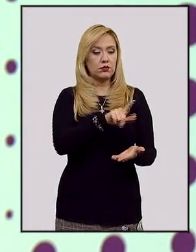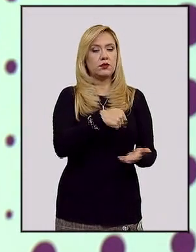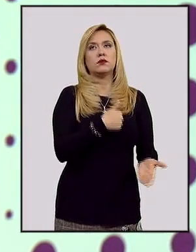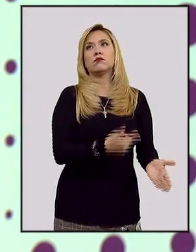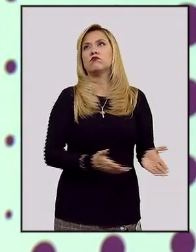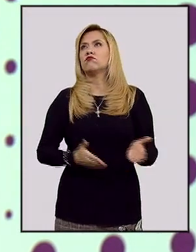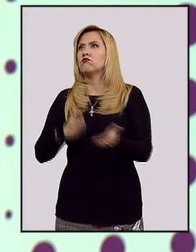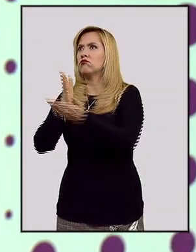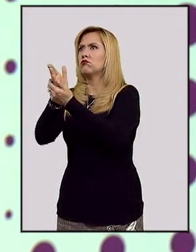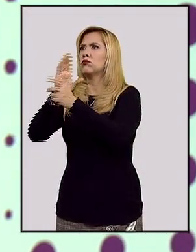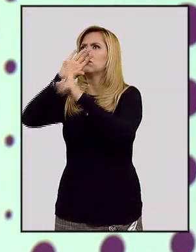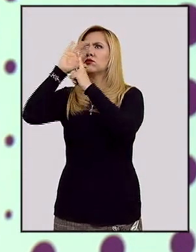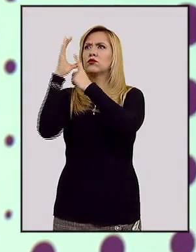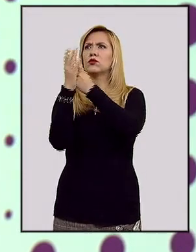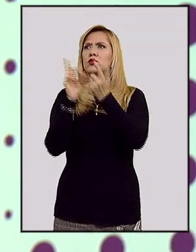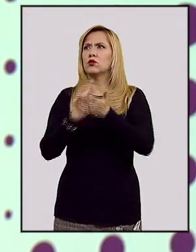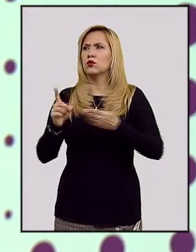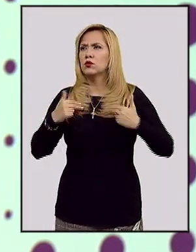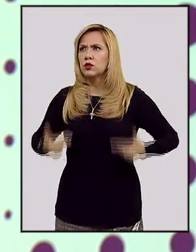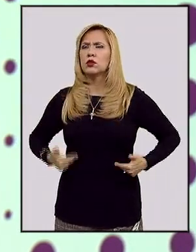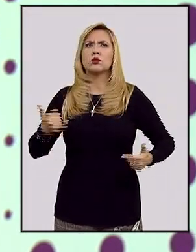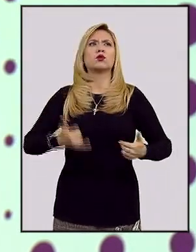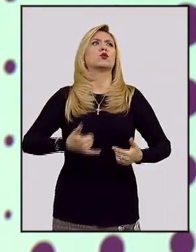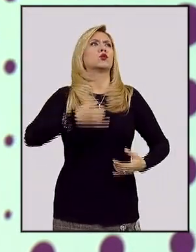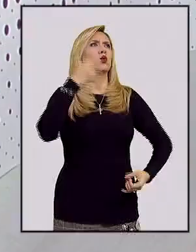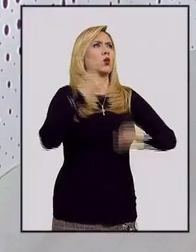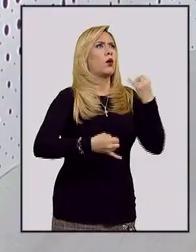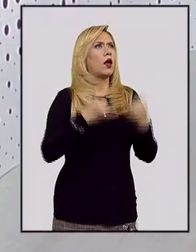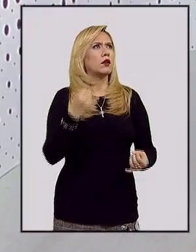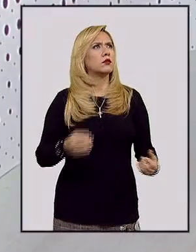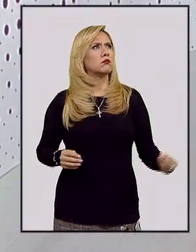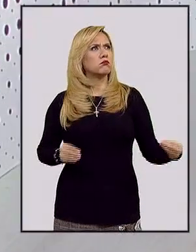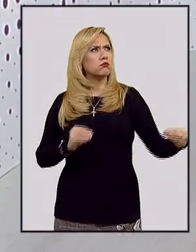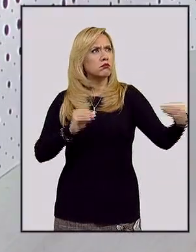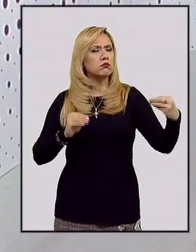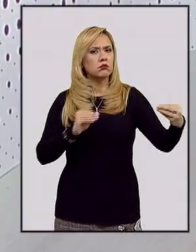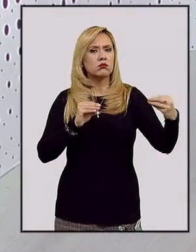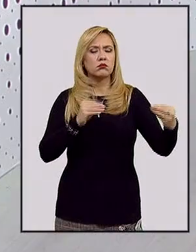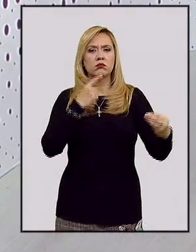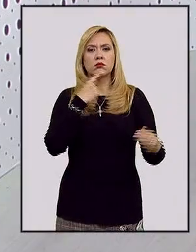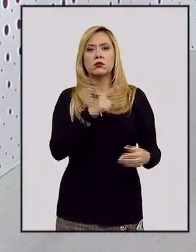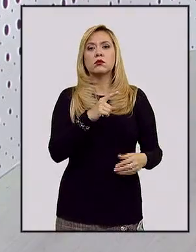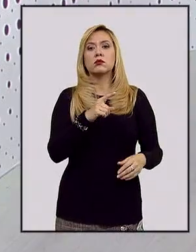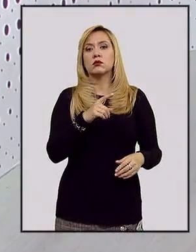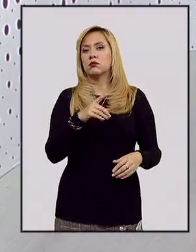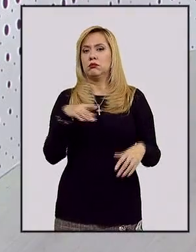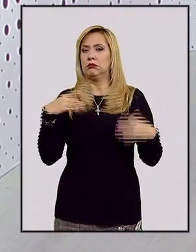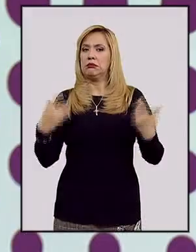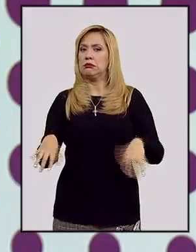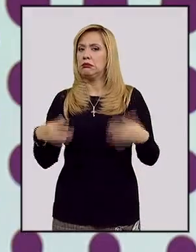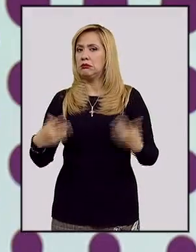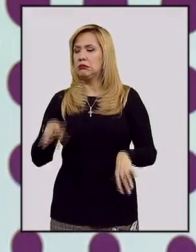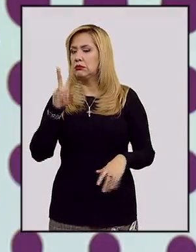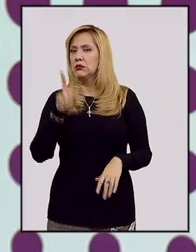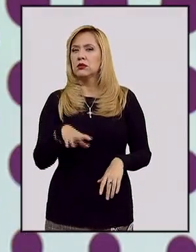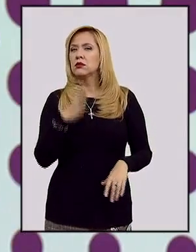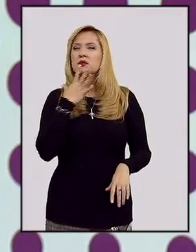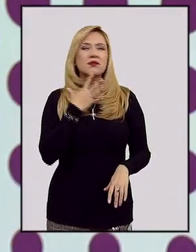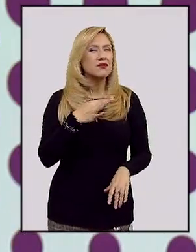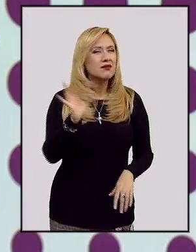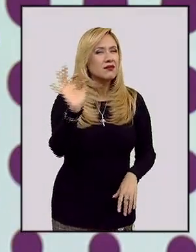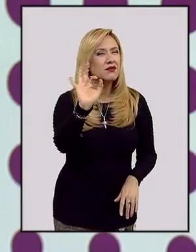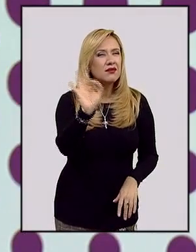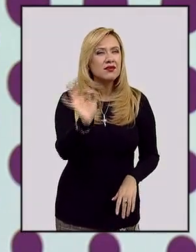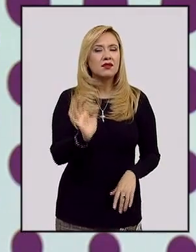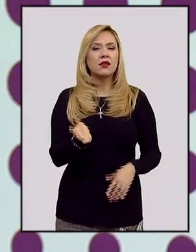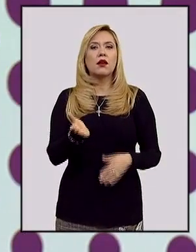derechos humanos, ante juzgados de distrito, la situación pasa por cuestiones tan básicas como, por ejemplo, tener